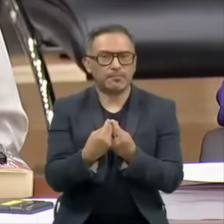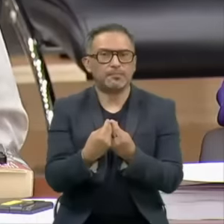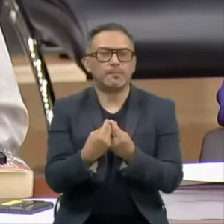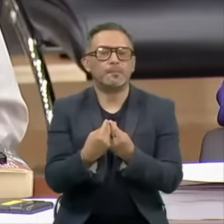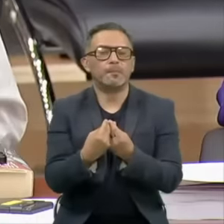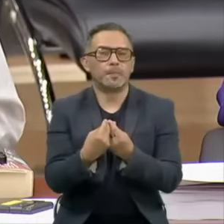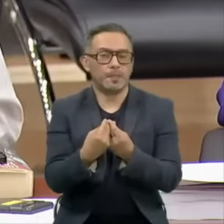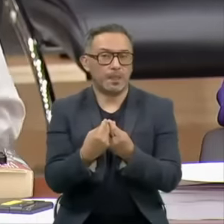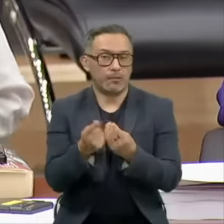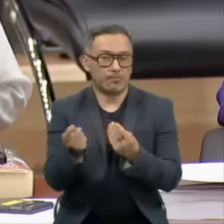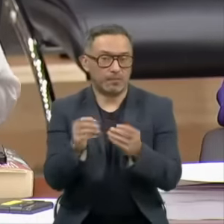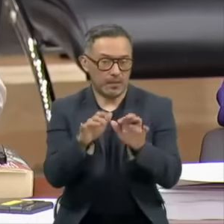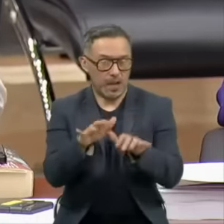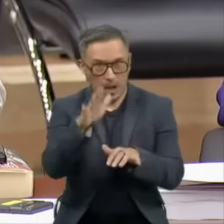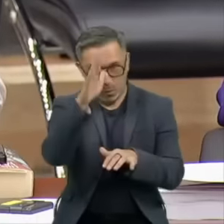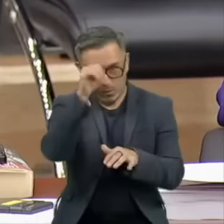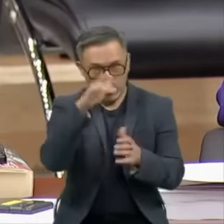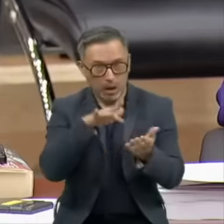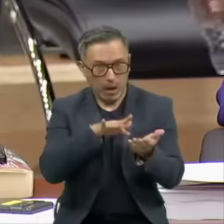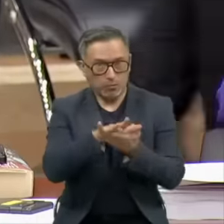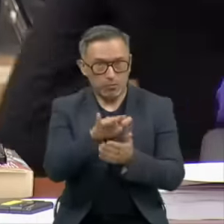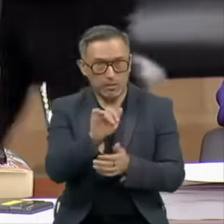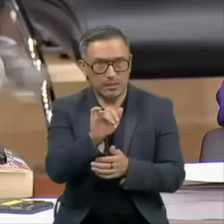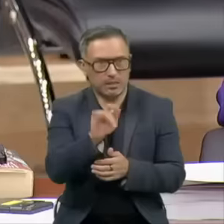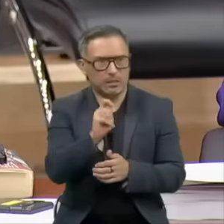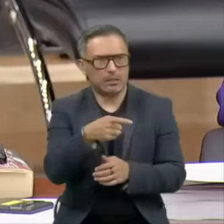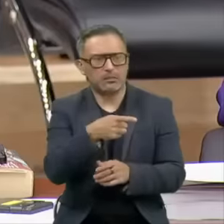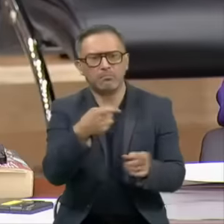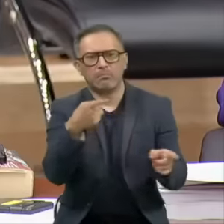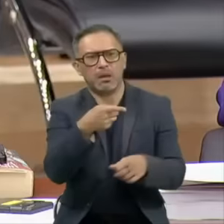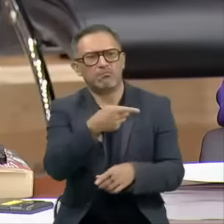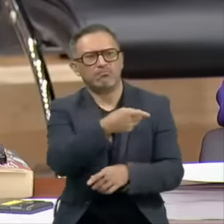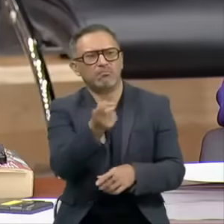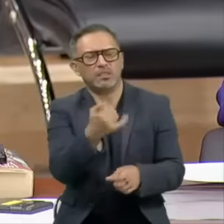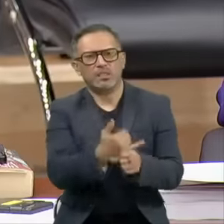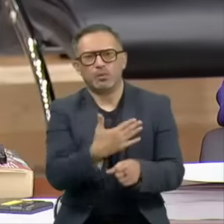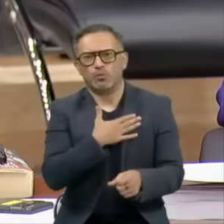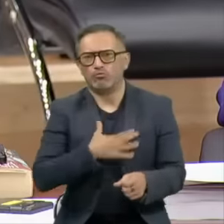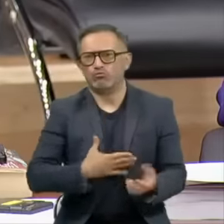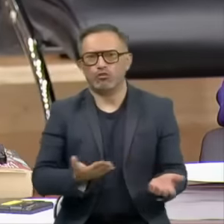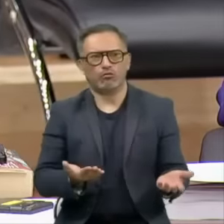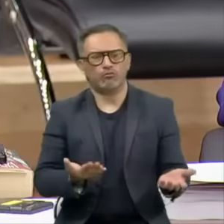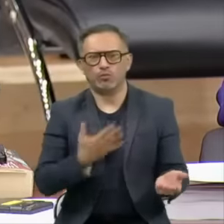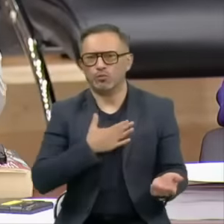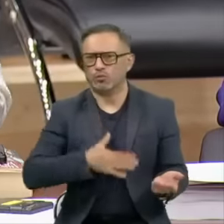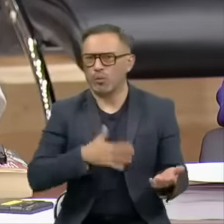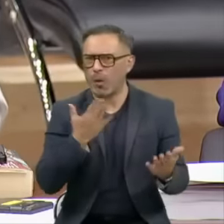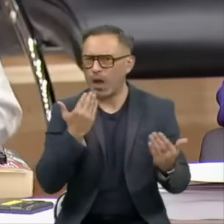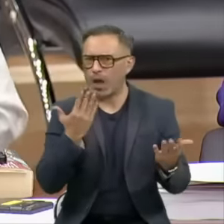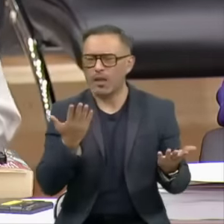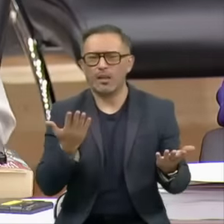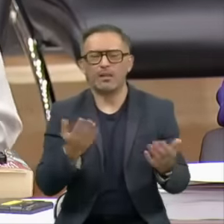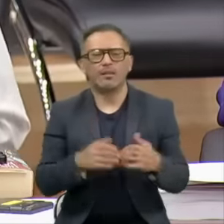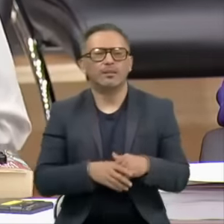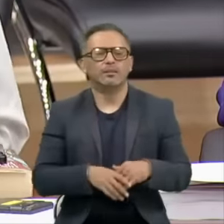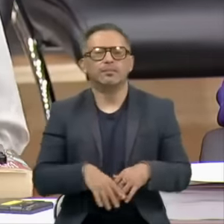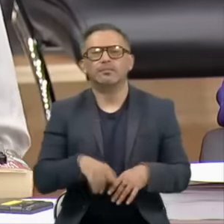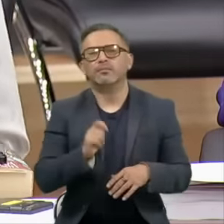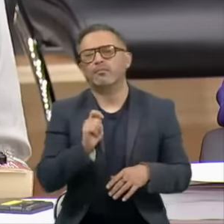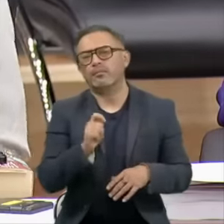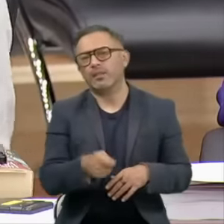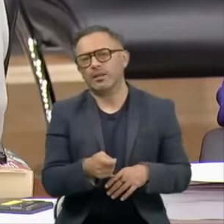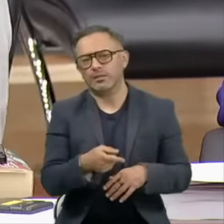el acuerdo están siendo injustos, están alejándose de una